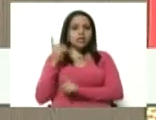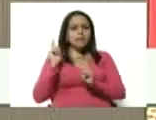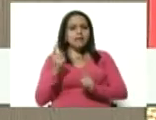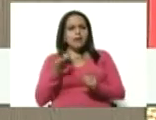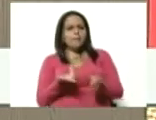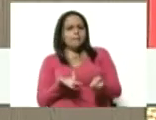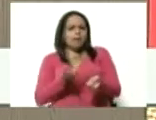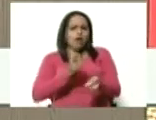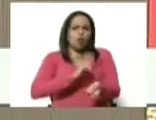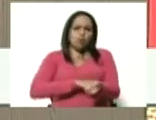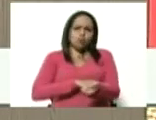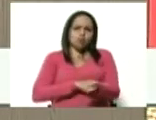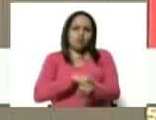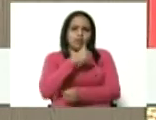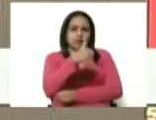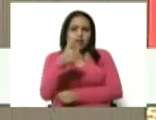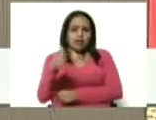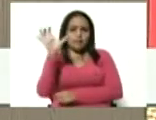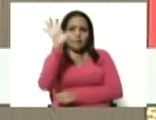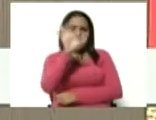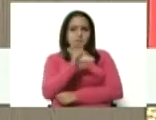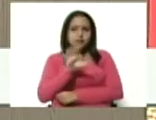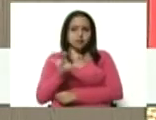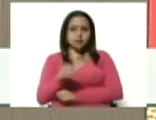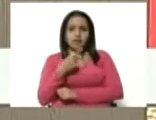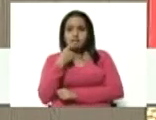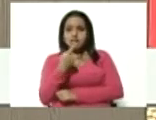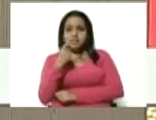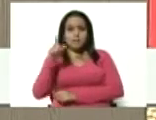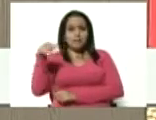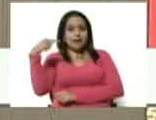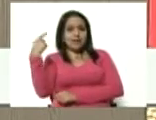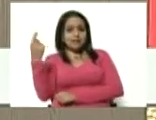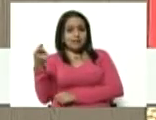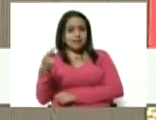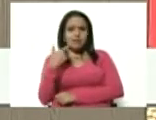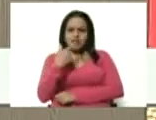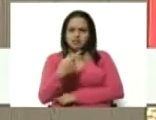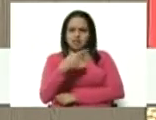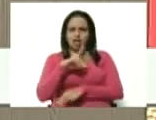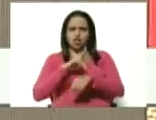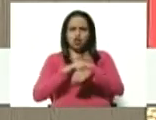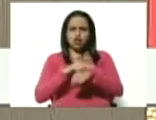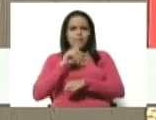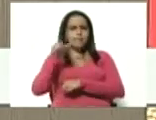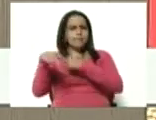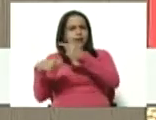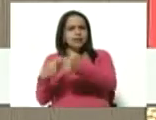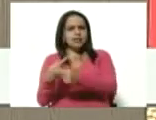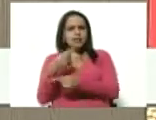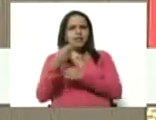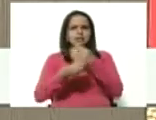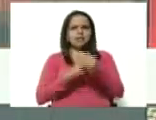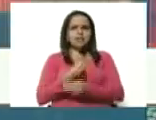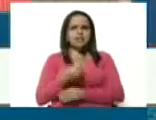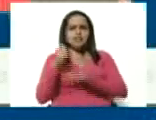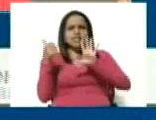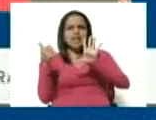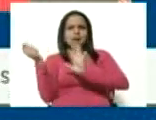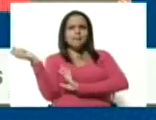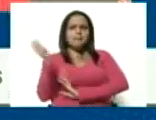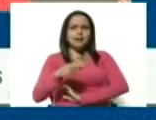lo mejor y lo peor de todos los países. Dicen que mañana, decía hoy el doctor Adhanom, mañana se cumplen